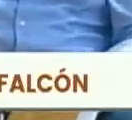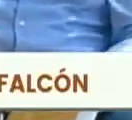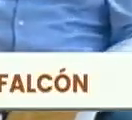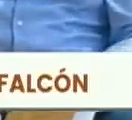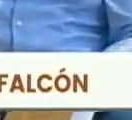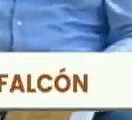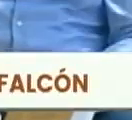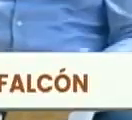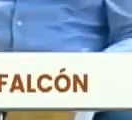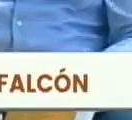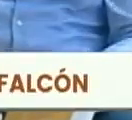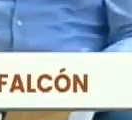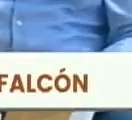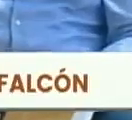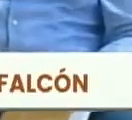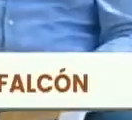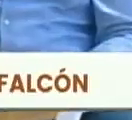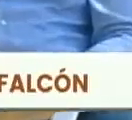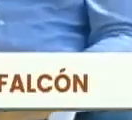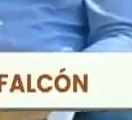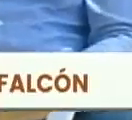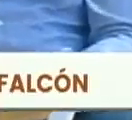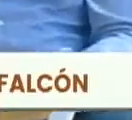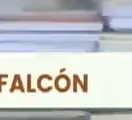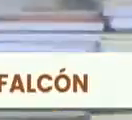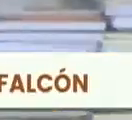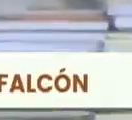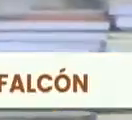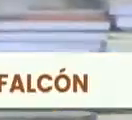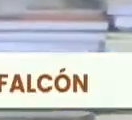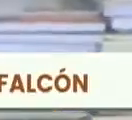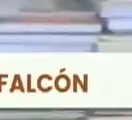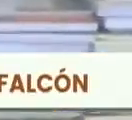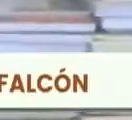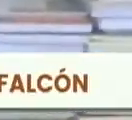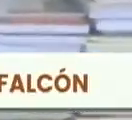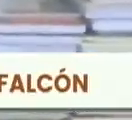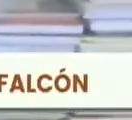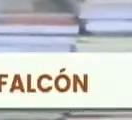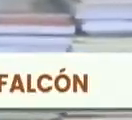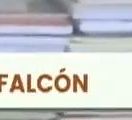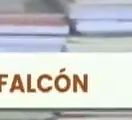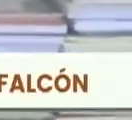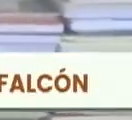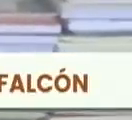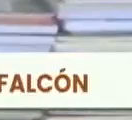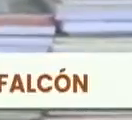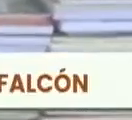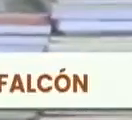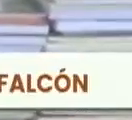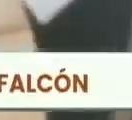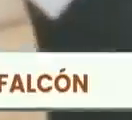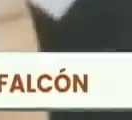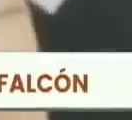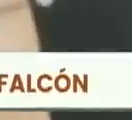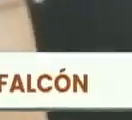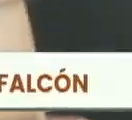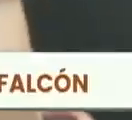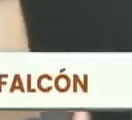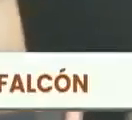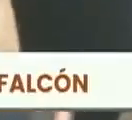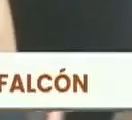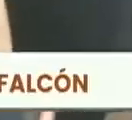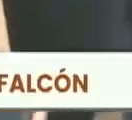nosotros acá. Así que siempre que vengamos a Falcón, no dejemos de mirar al mar y de saber que allí en ese